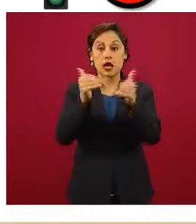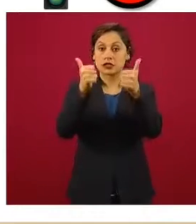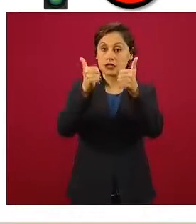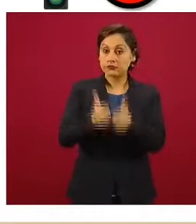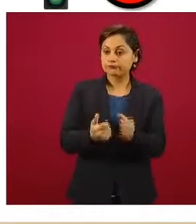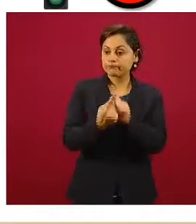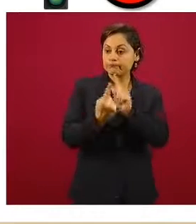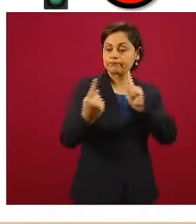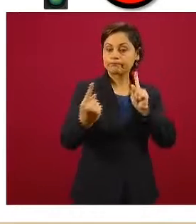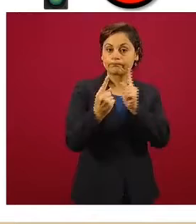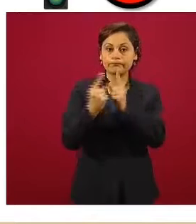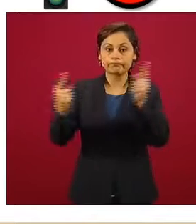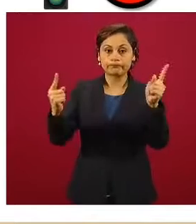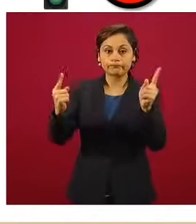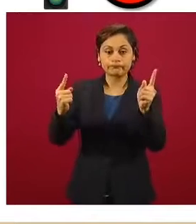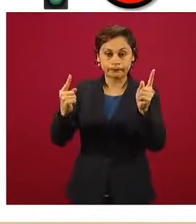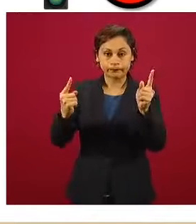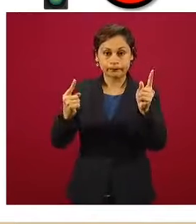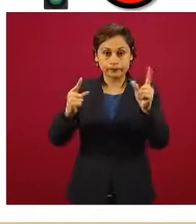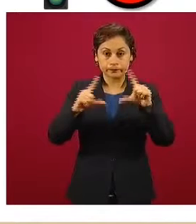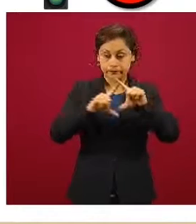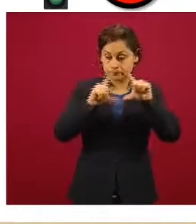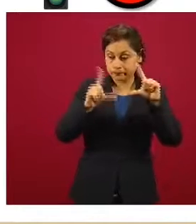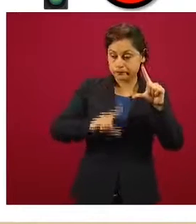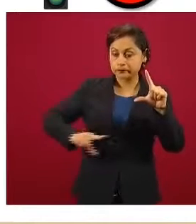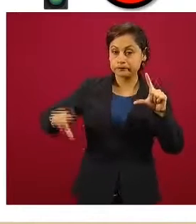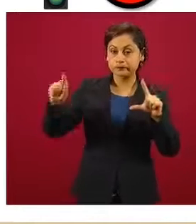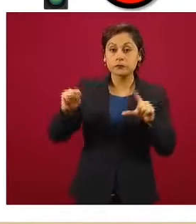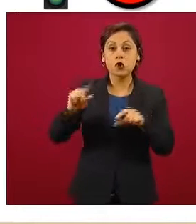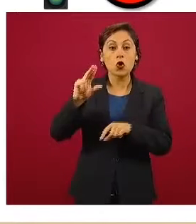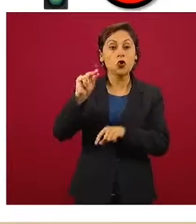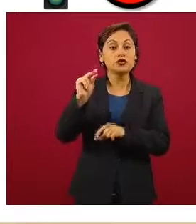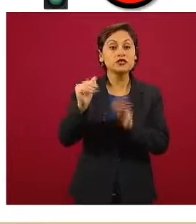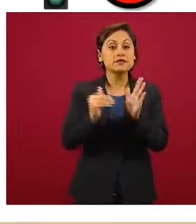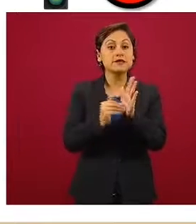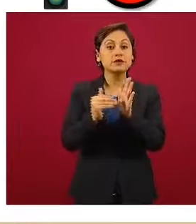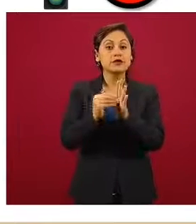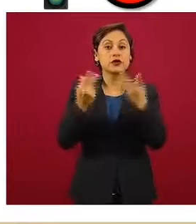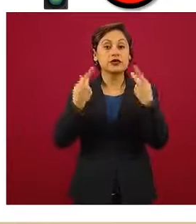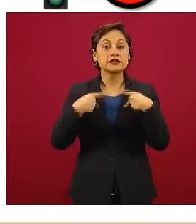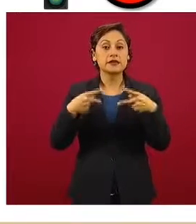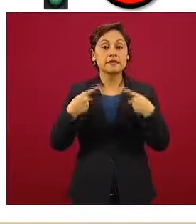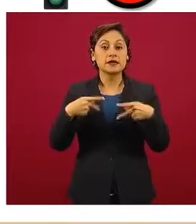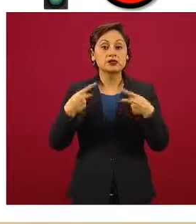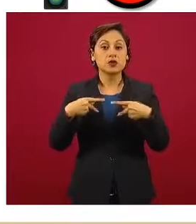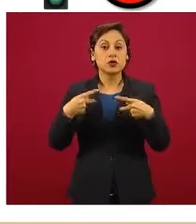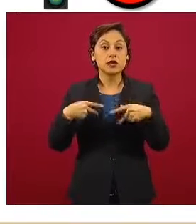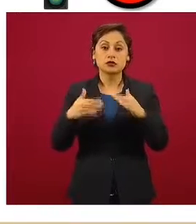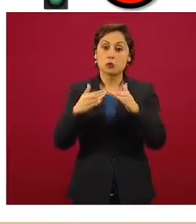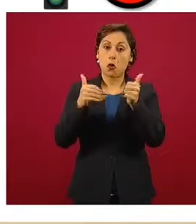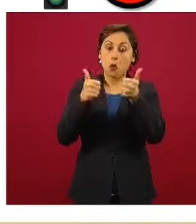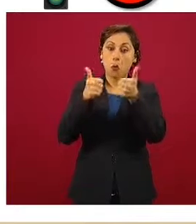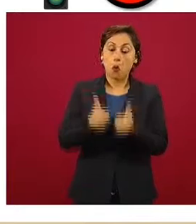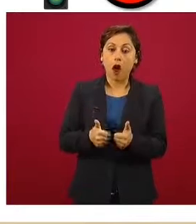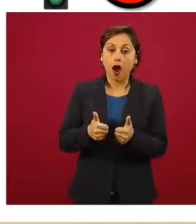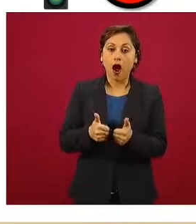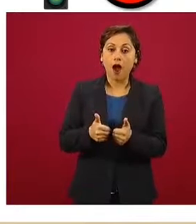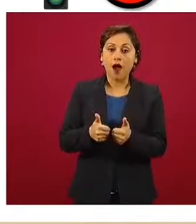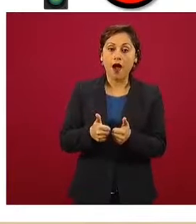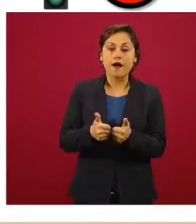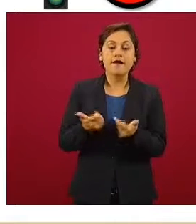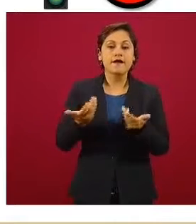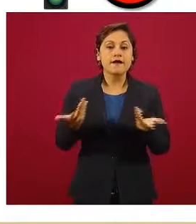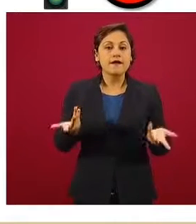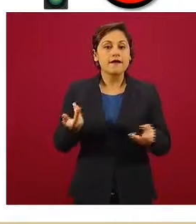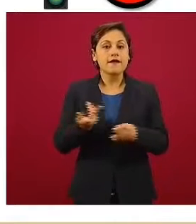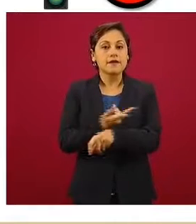distanciamiento social que nos permitieron tener a cerca de 80 millones de personas fuera del espacio público, se habían quedado varados